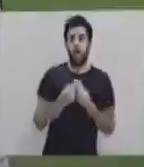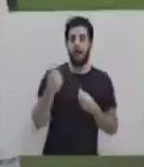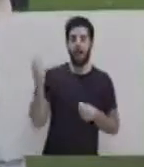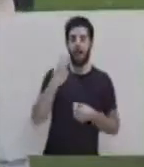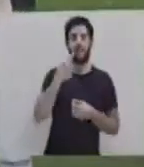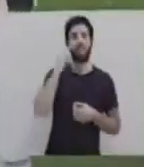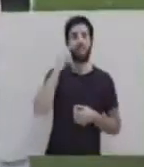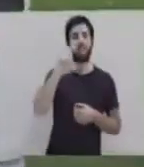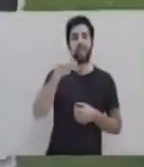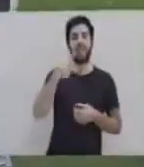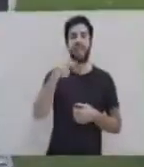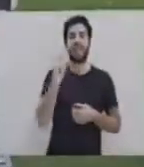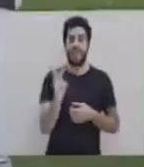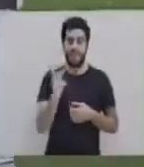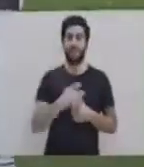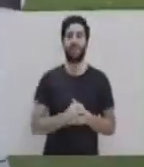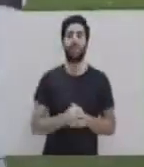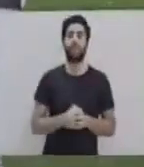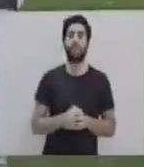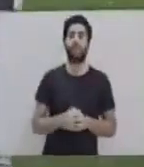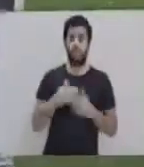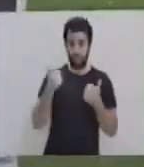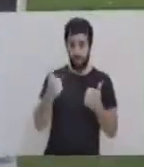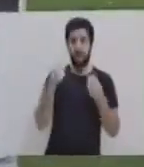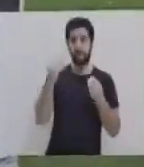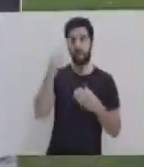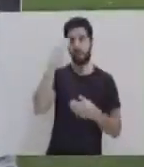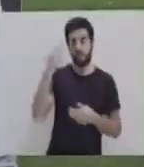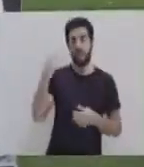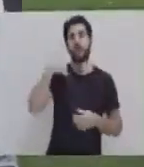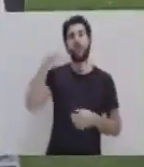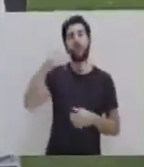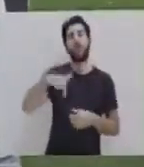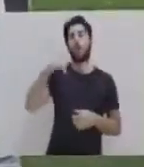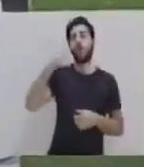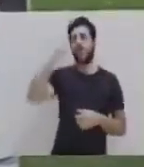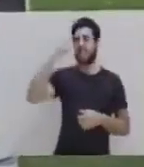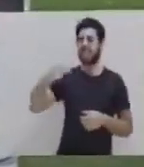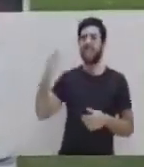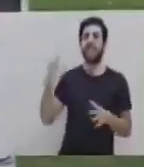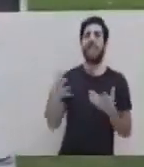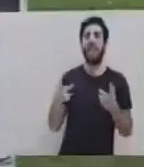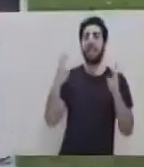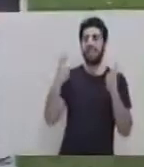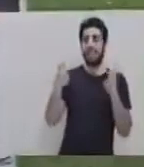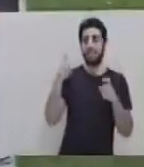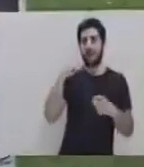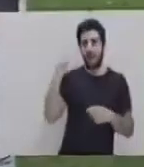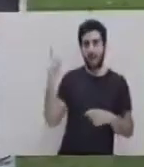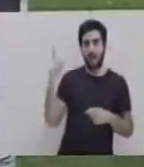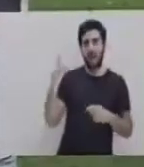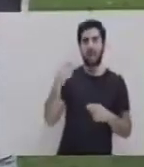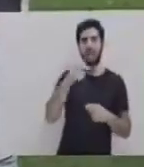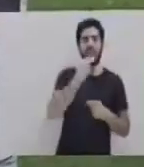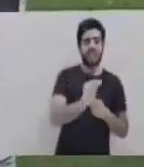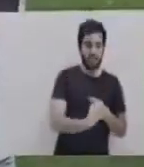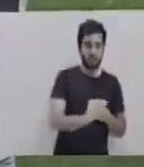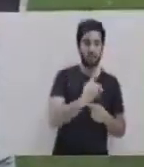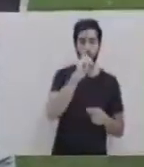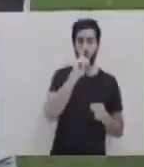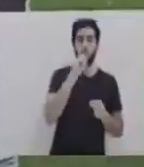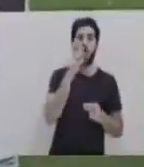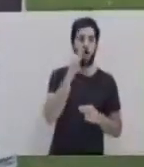Juárez. Vicky, bienvenida. ¿Sobre qué tema vamos a platicar hoy? Gracias, André. El día de hoy vamos a hablar acerca del fenómeno del niño y el fenómeno de la